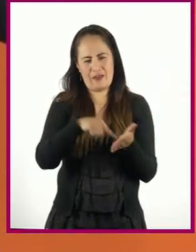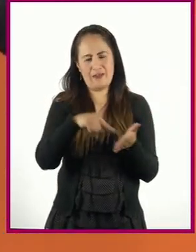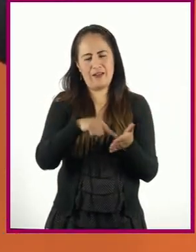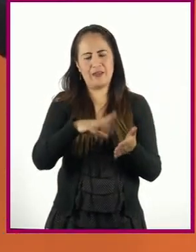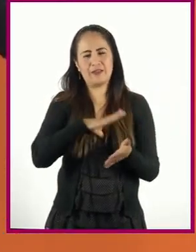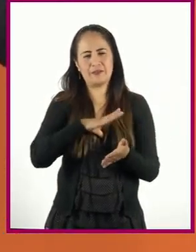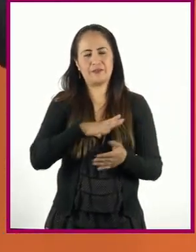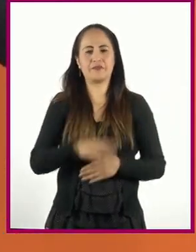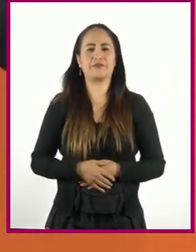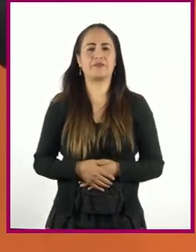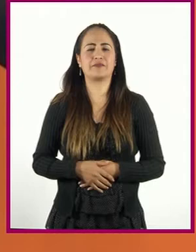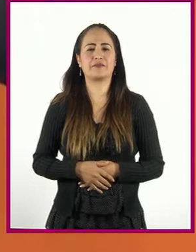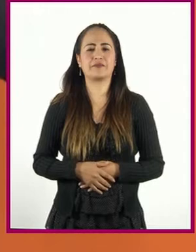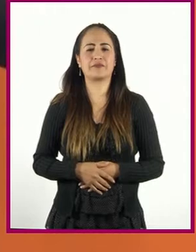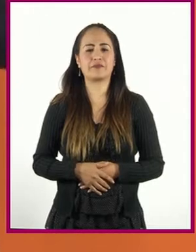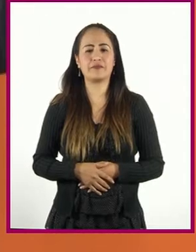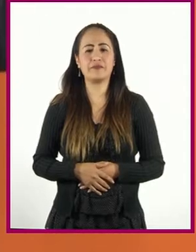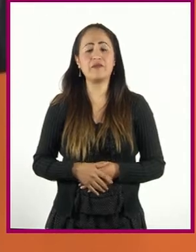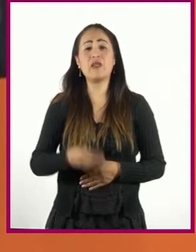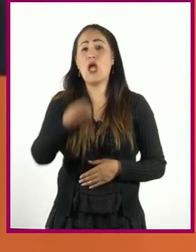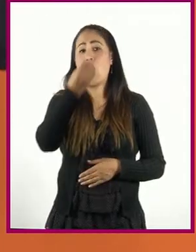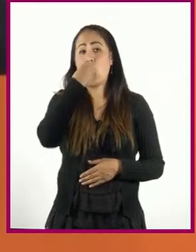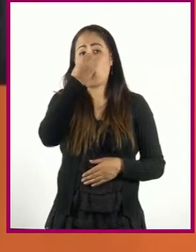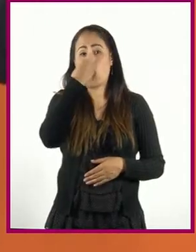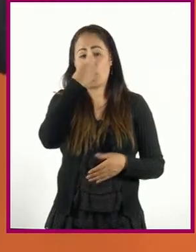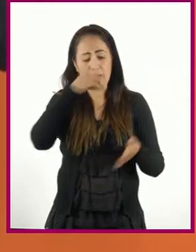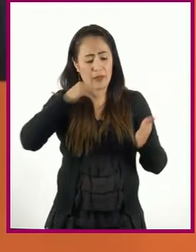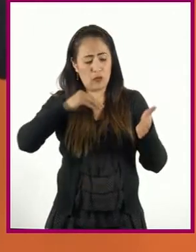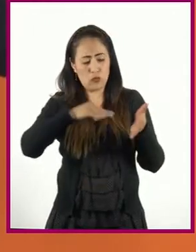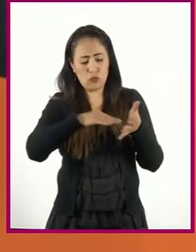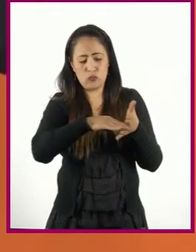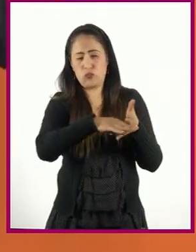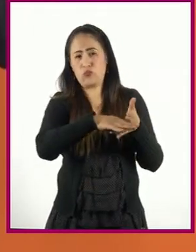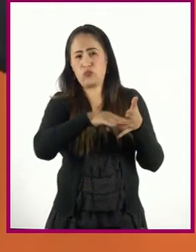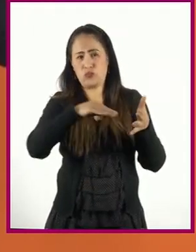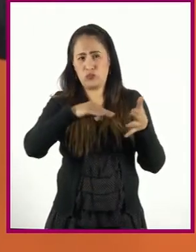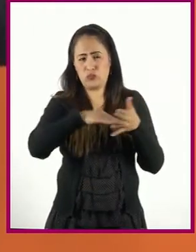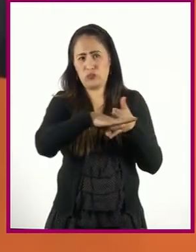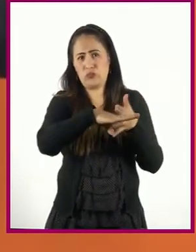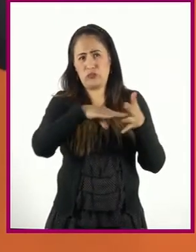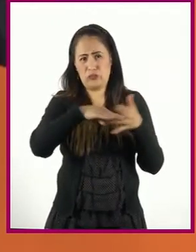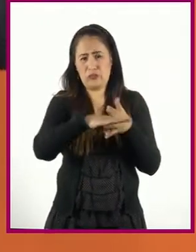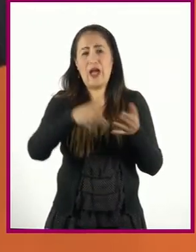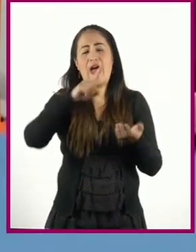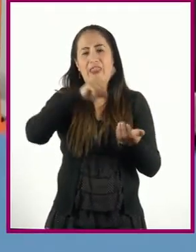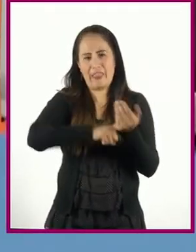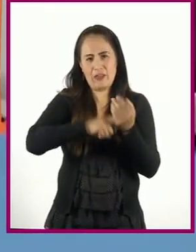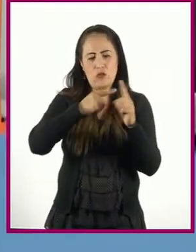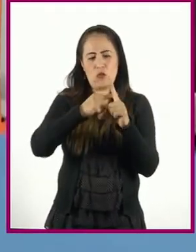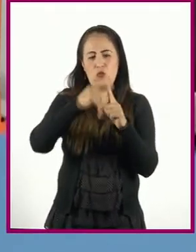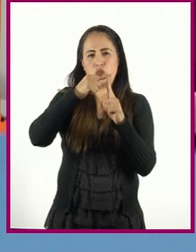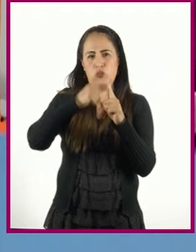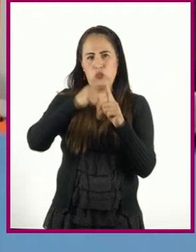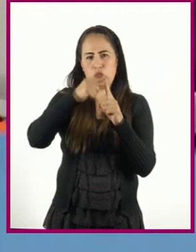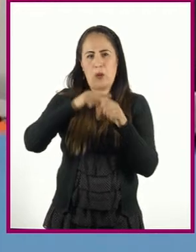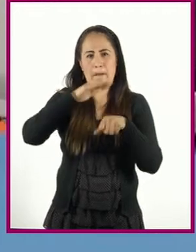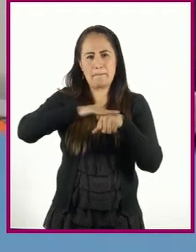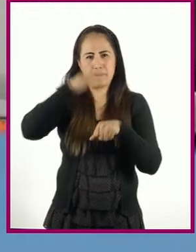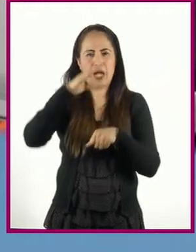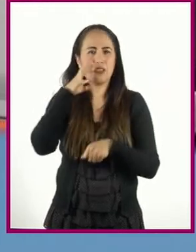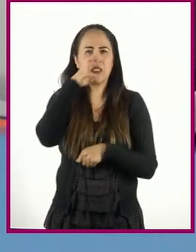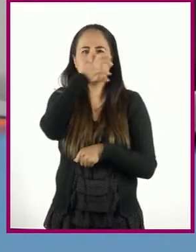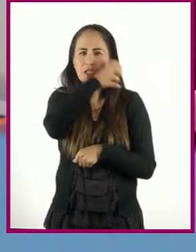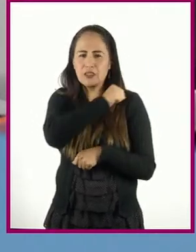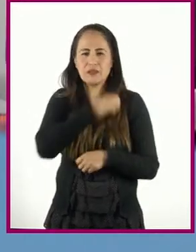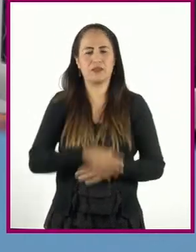esta penetra profundamente en los alimentos, produce un incremento en su temperatura. Para garantizar que